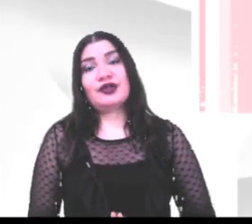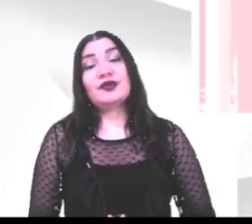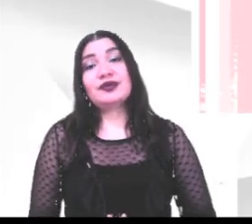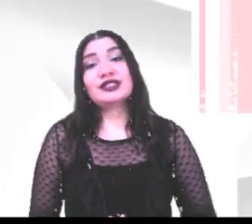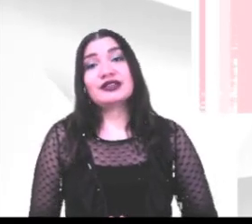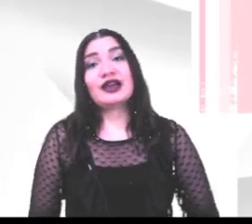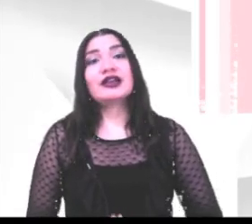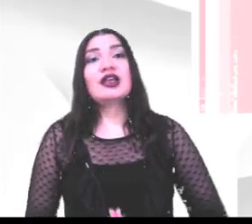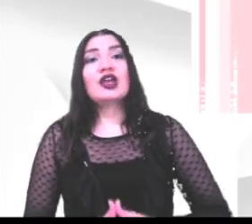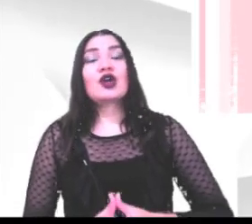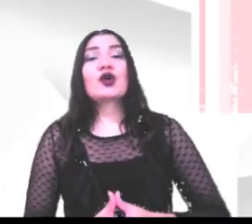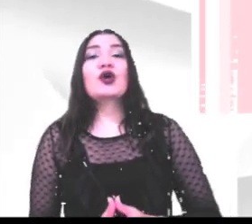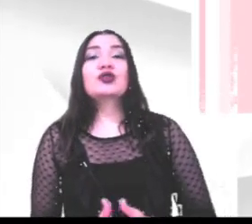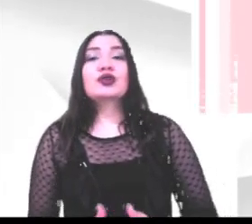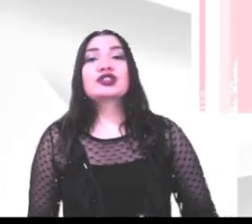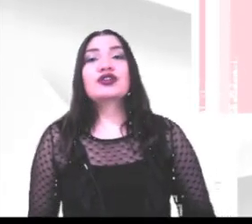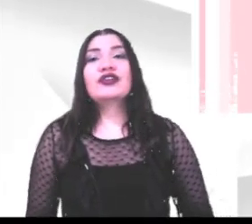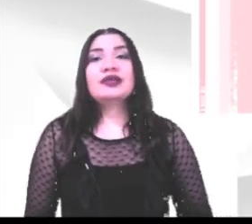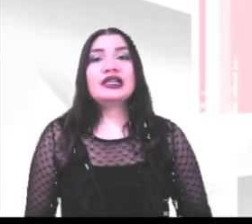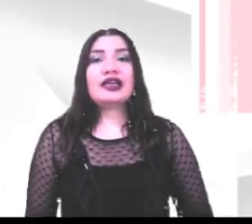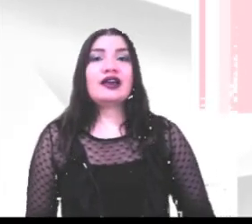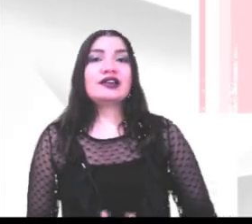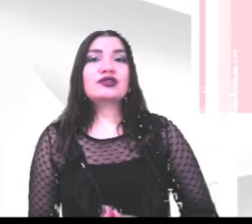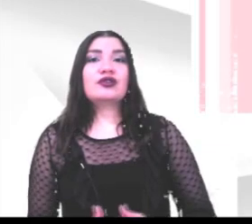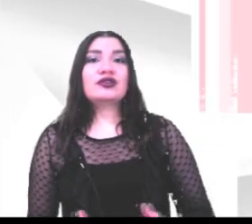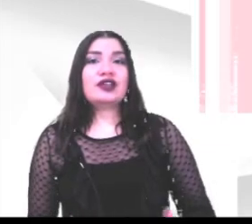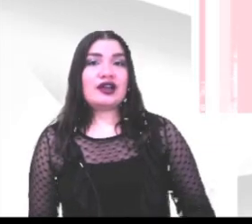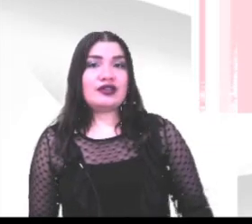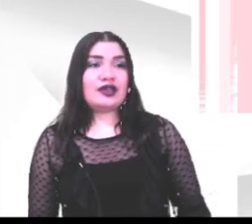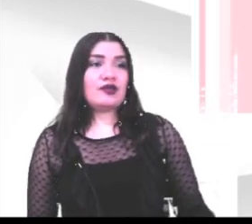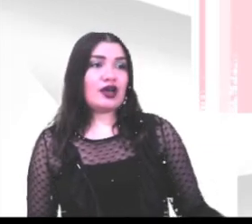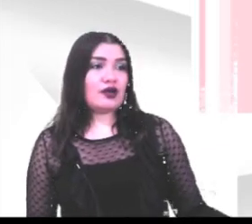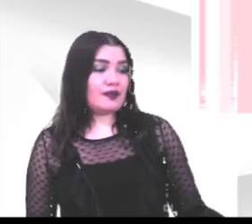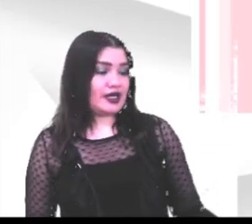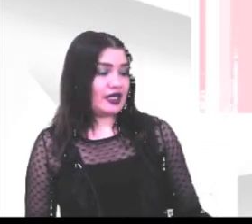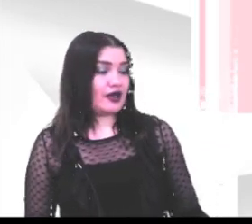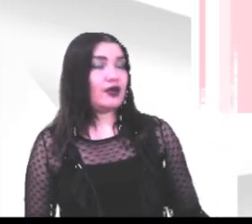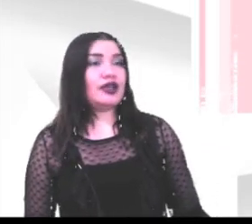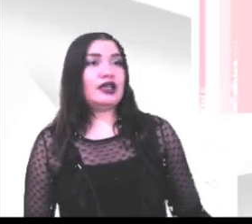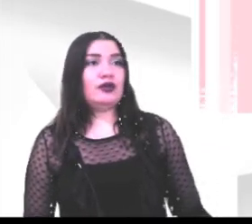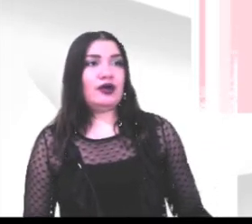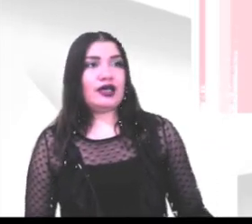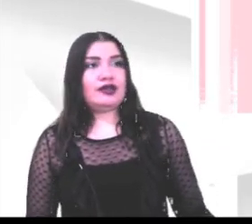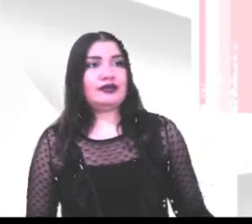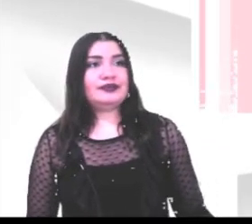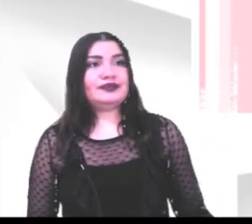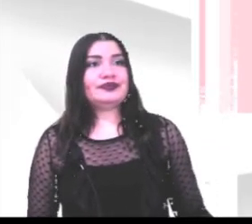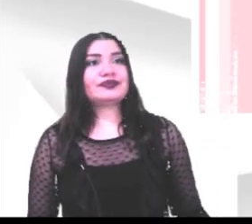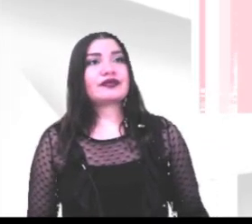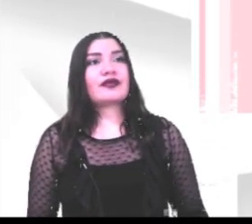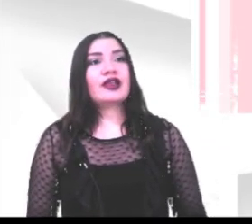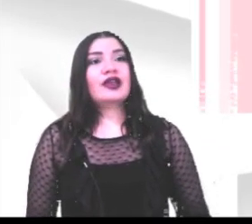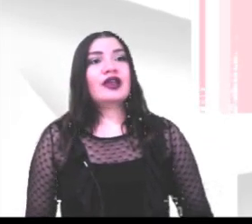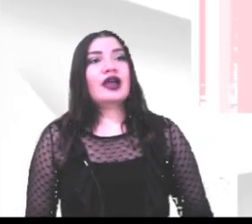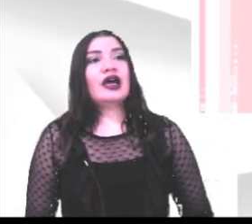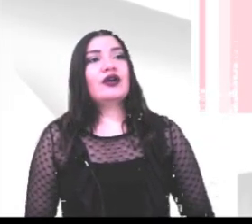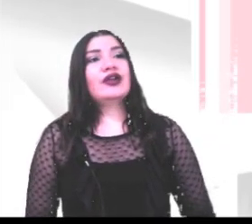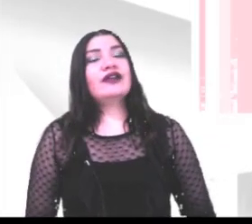nosotros podemos visitar con nuestros familiares o con quien andemos acompañados en el lugar